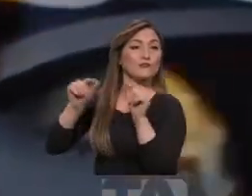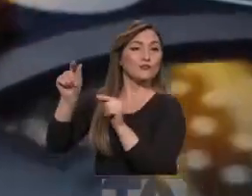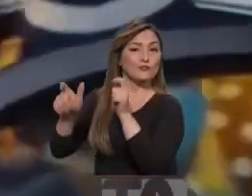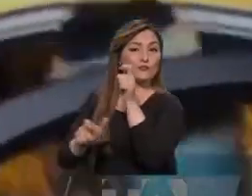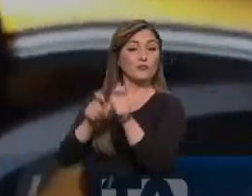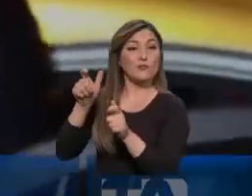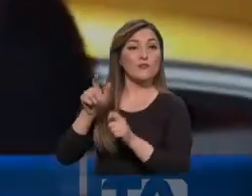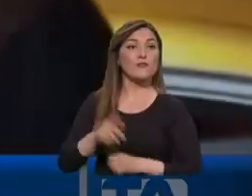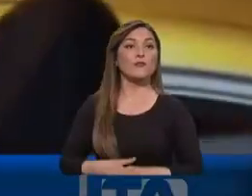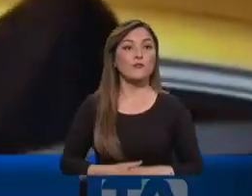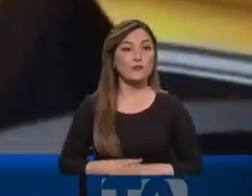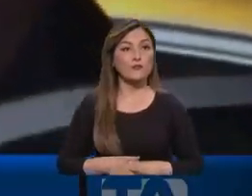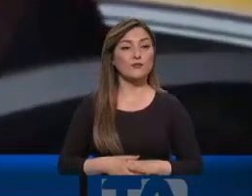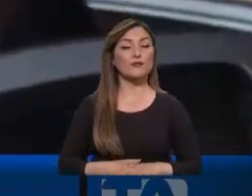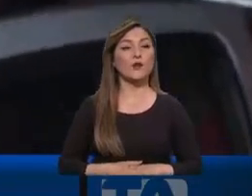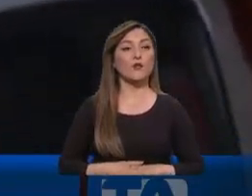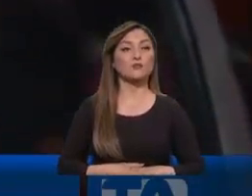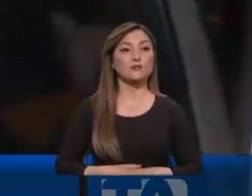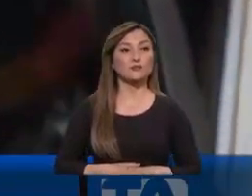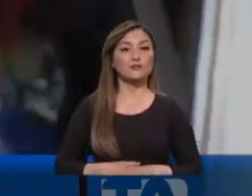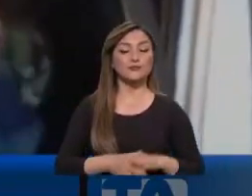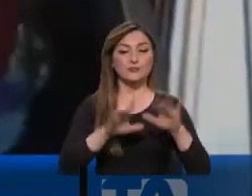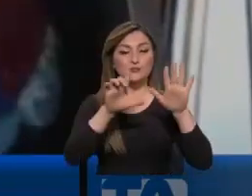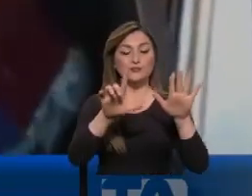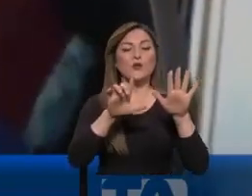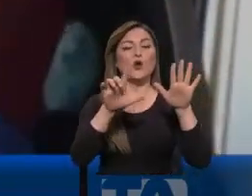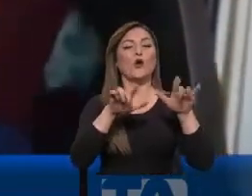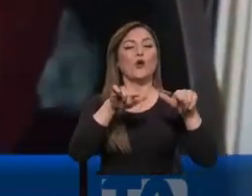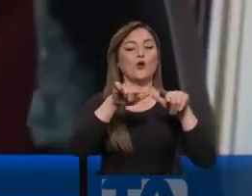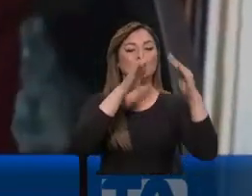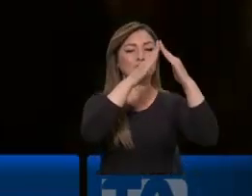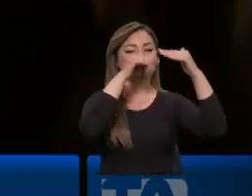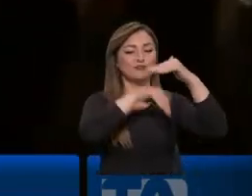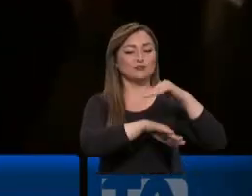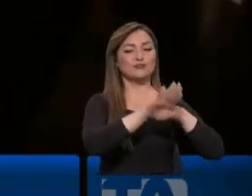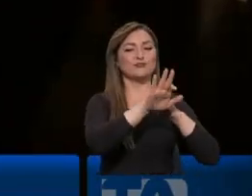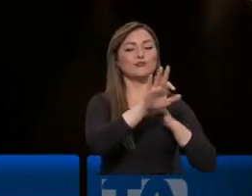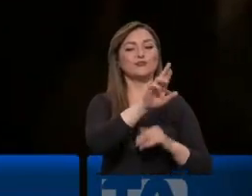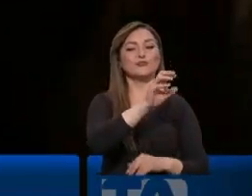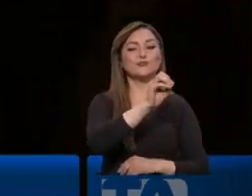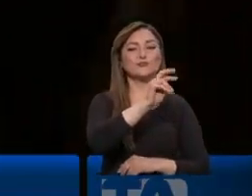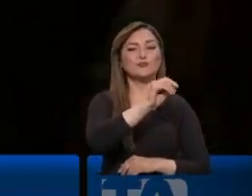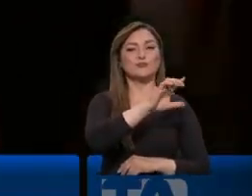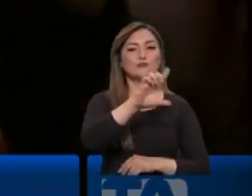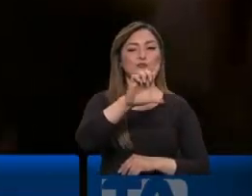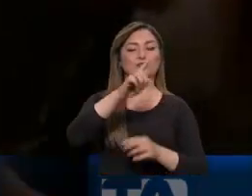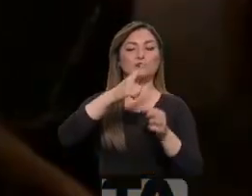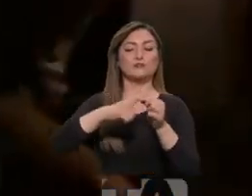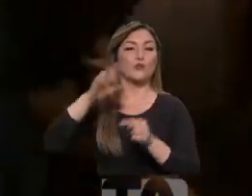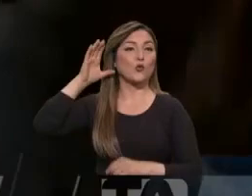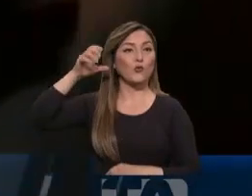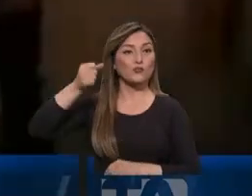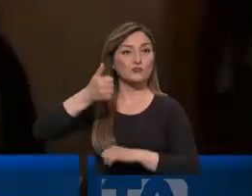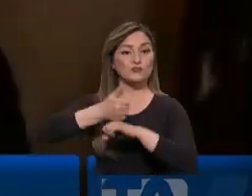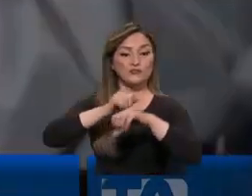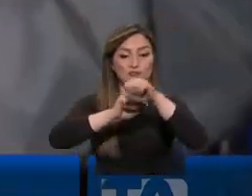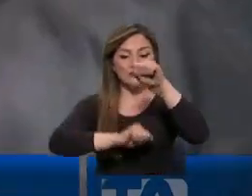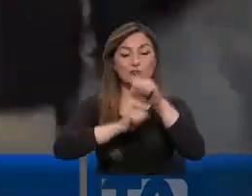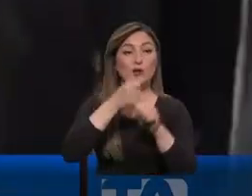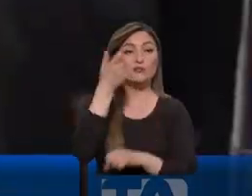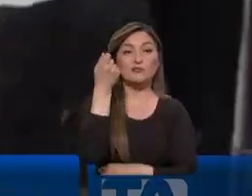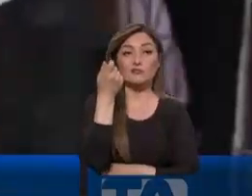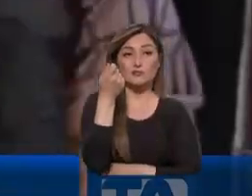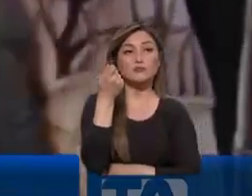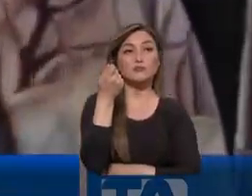7 allanamientos realizados en la troncal, Quito y Cuenca, las autoridades encontraron dinero en efectivo y pasaportes, hasta